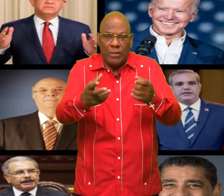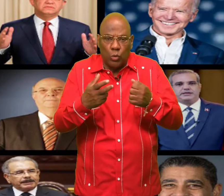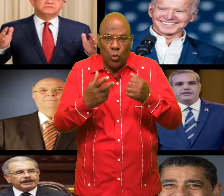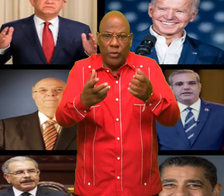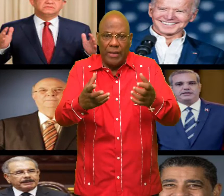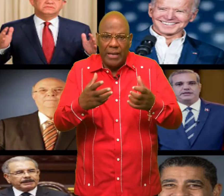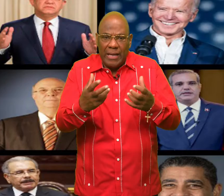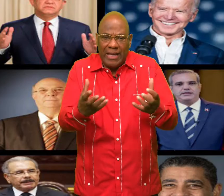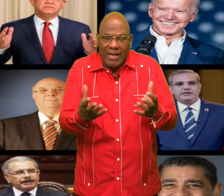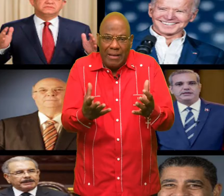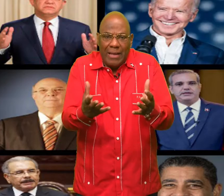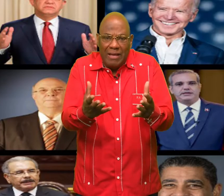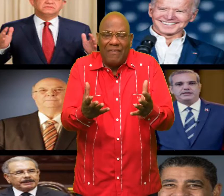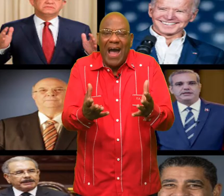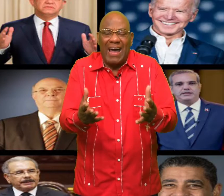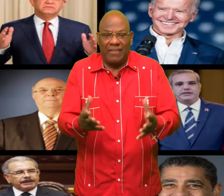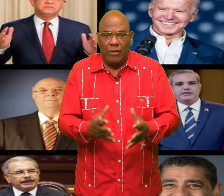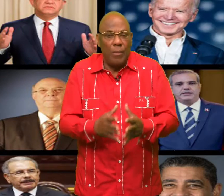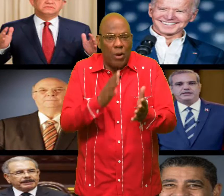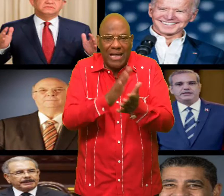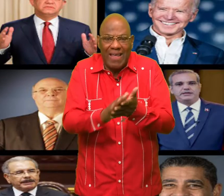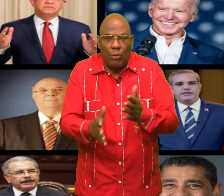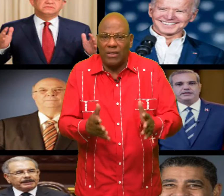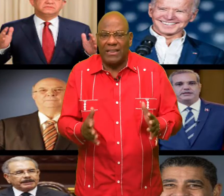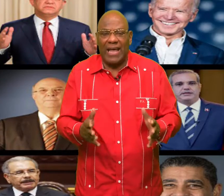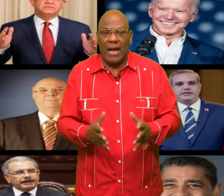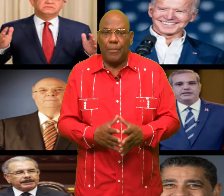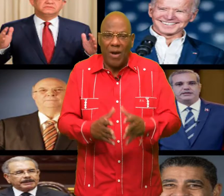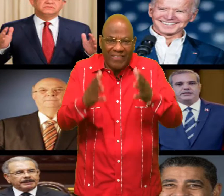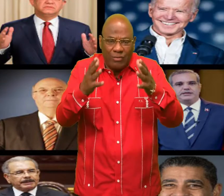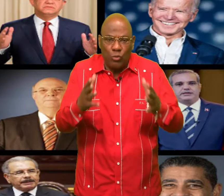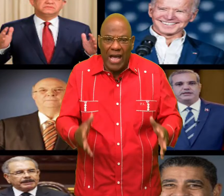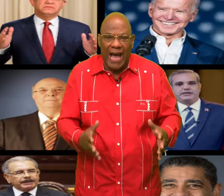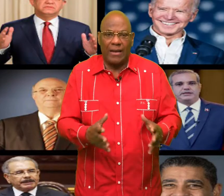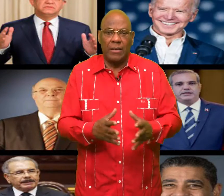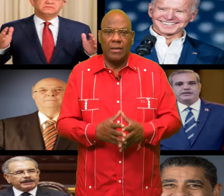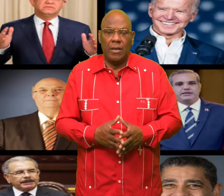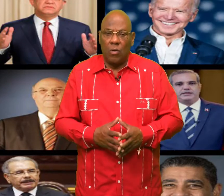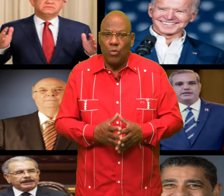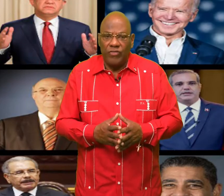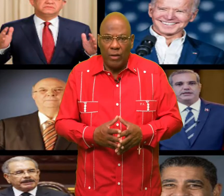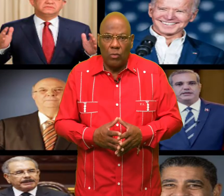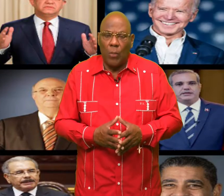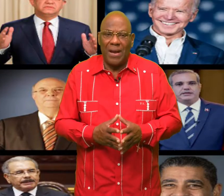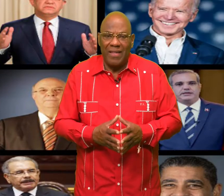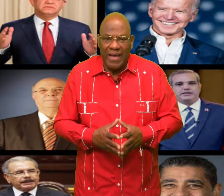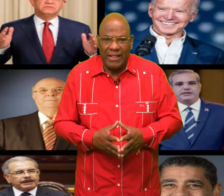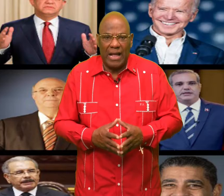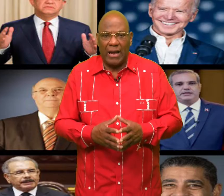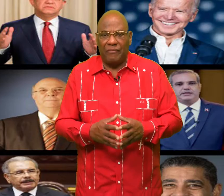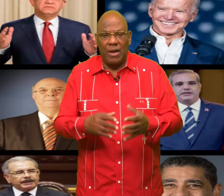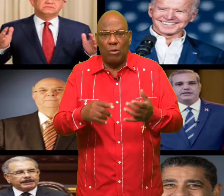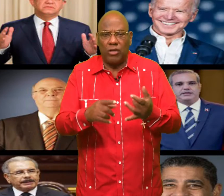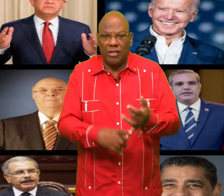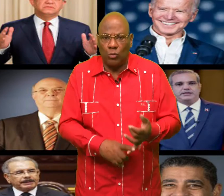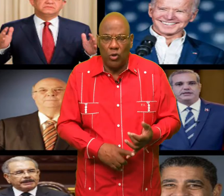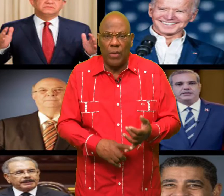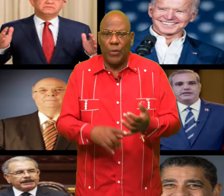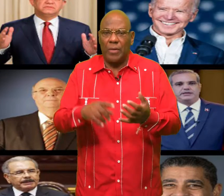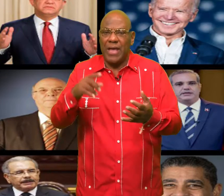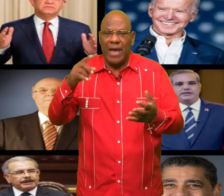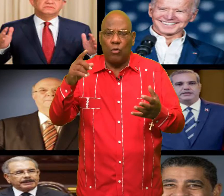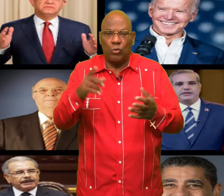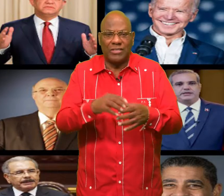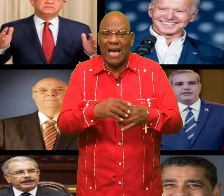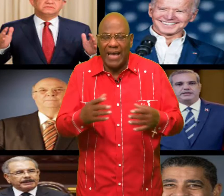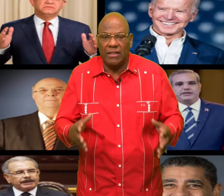mucha juventud y fajarse. No importa la edad que usted tenga, póngase a estudiar, como hicieron los peledeístas, que Félix Bautista estudió